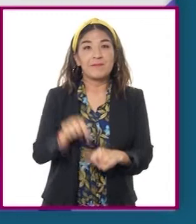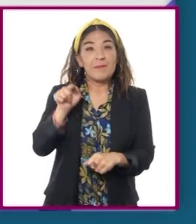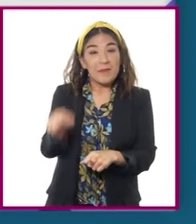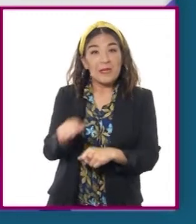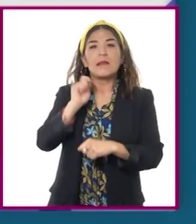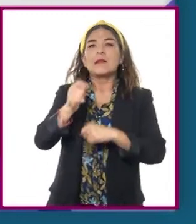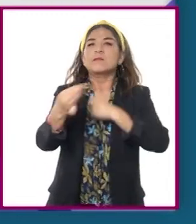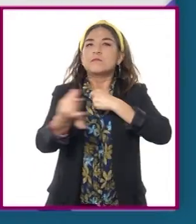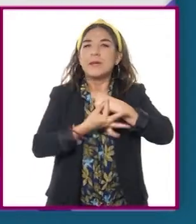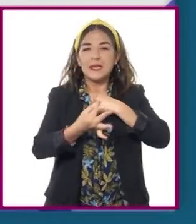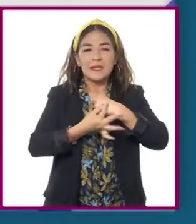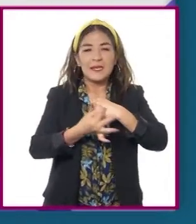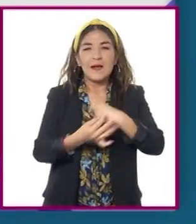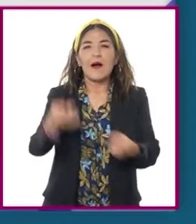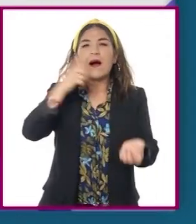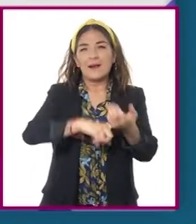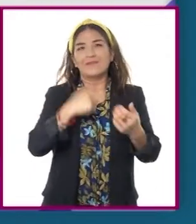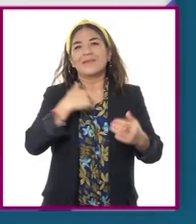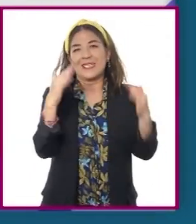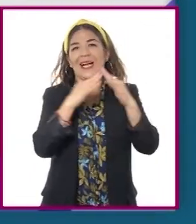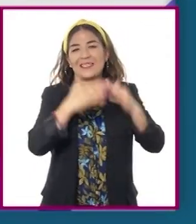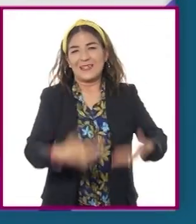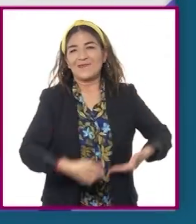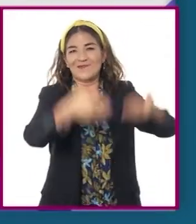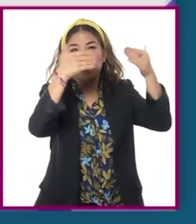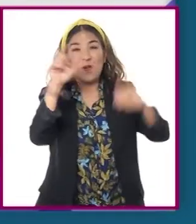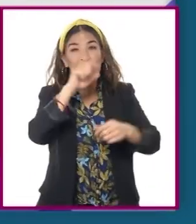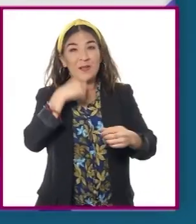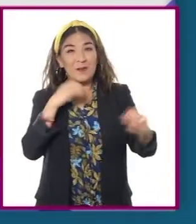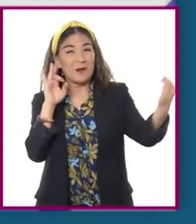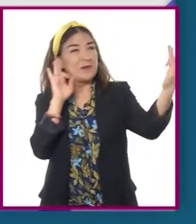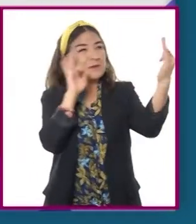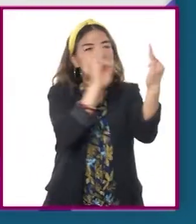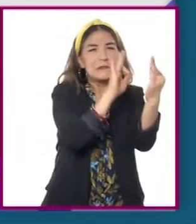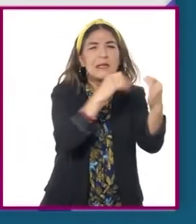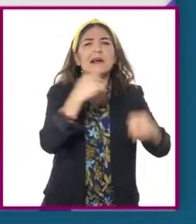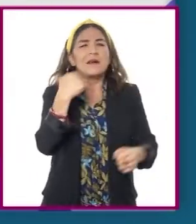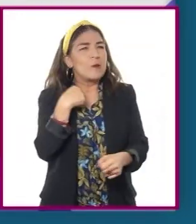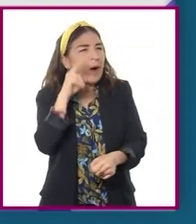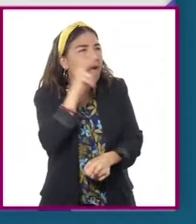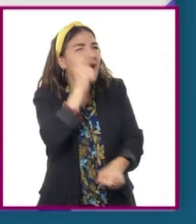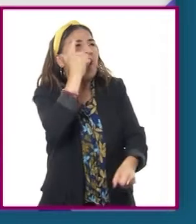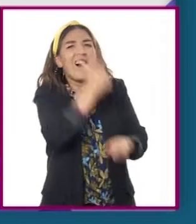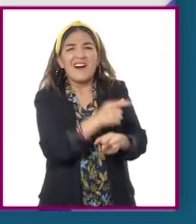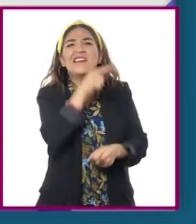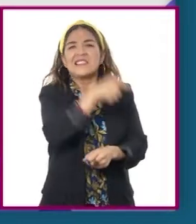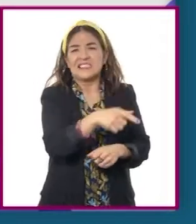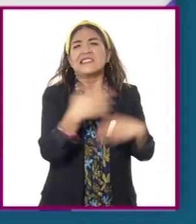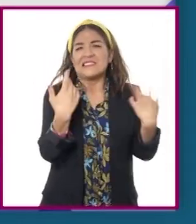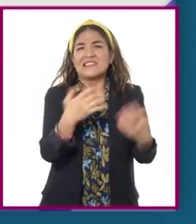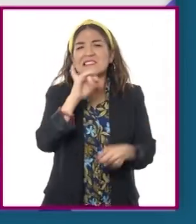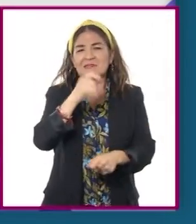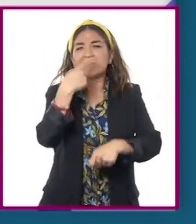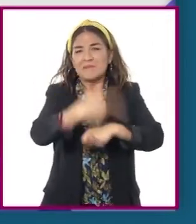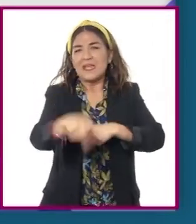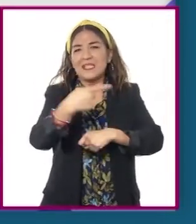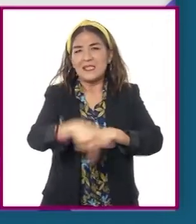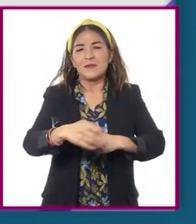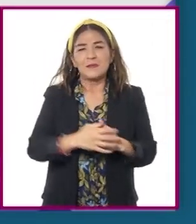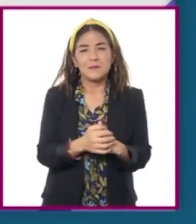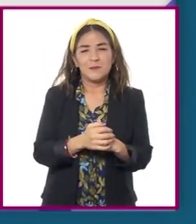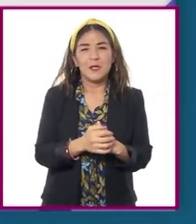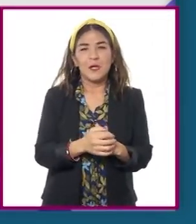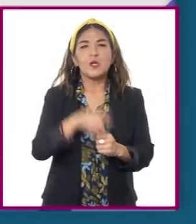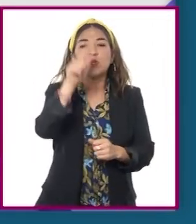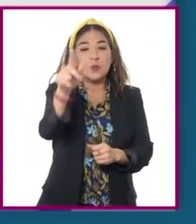un metal de la fachada en donde vivo. Al acercarme, me pude dar cuenta que se volvió peligroso.